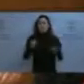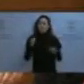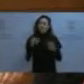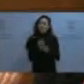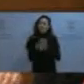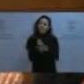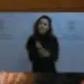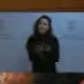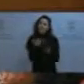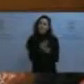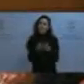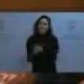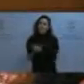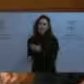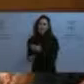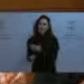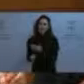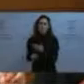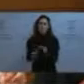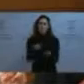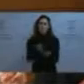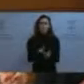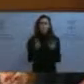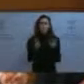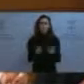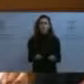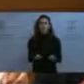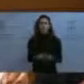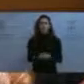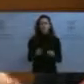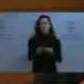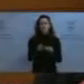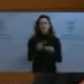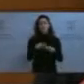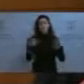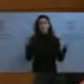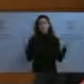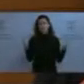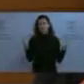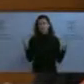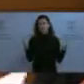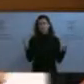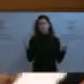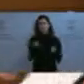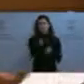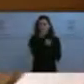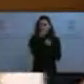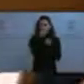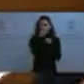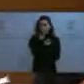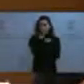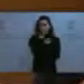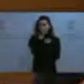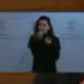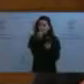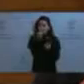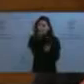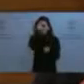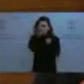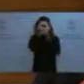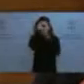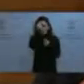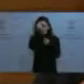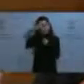deficiencias existentes en los equipamientos de uso público y se lo exponía, se lo puedo asegurar, con